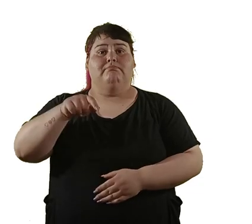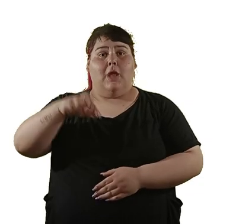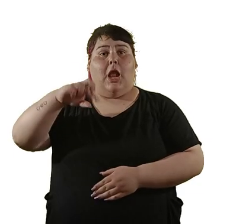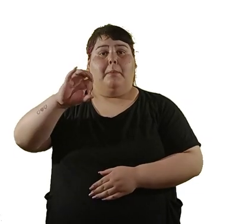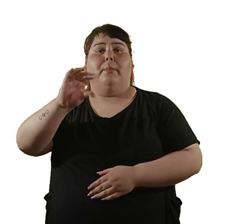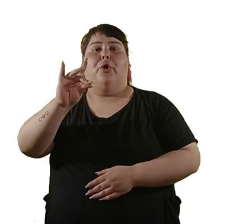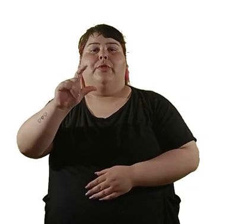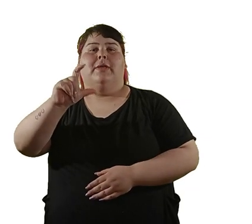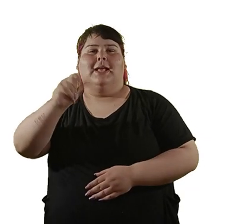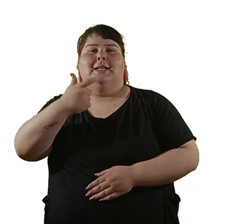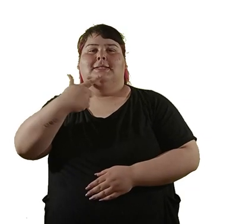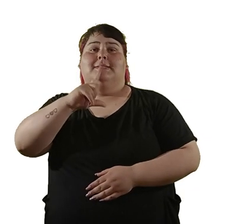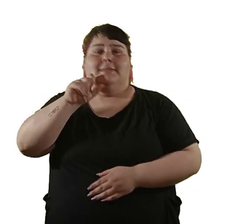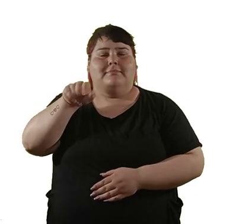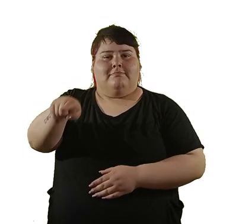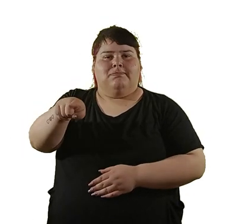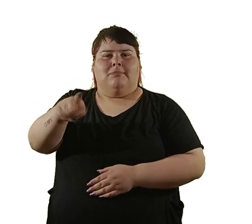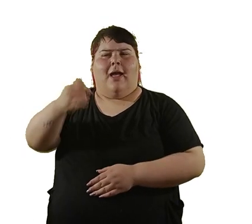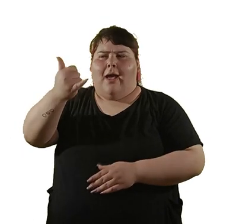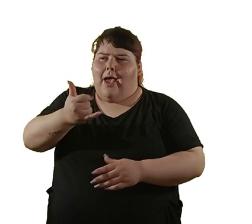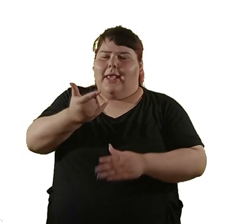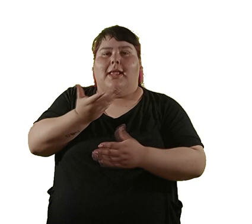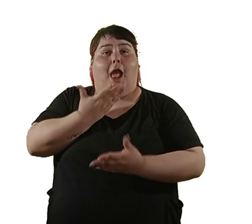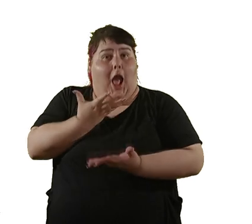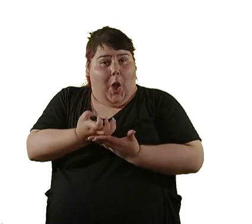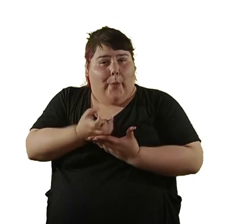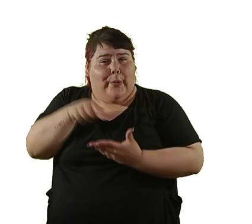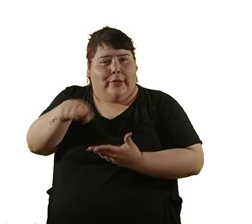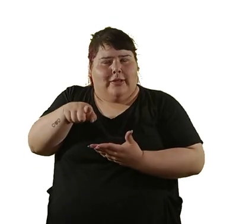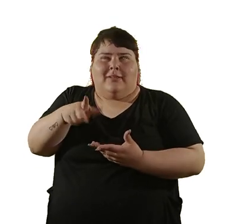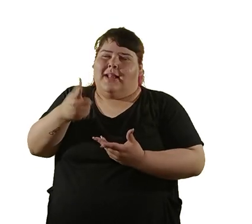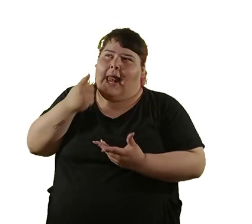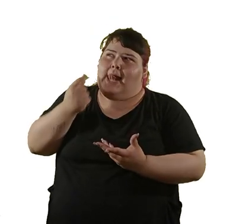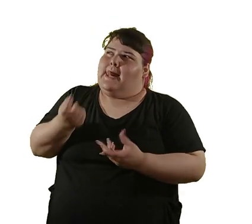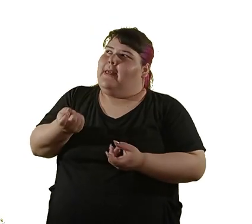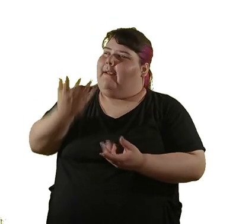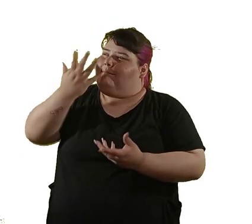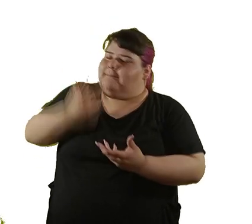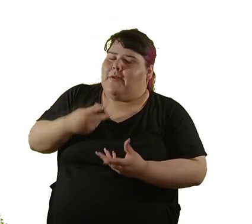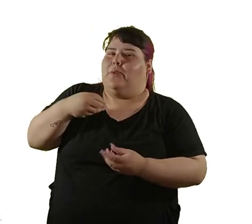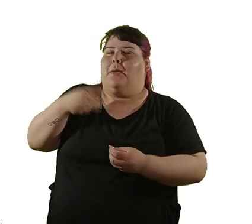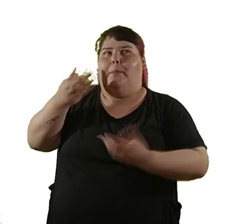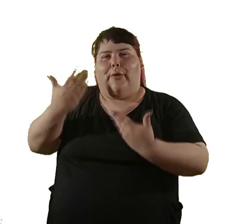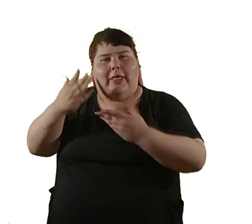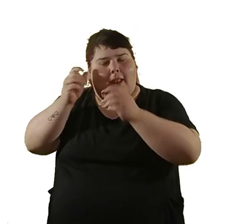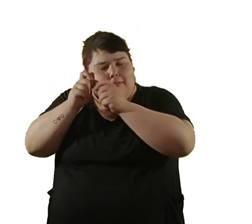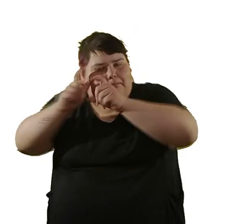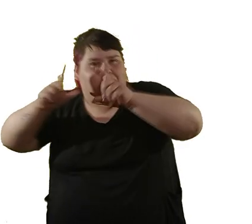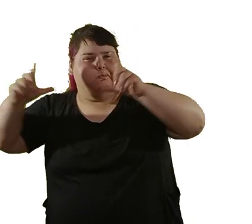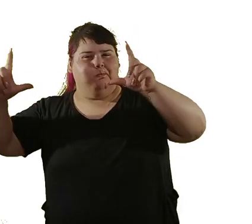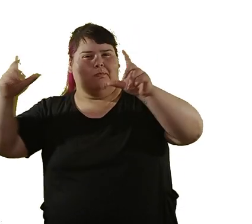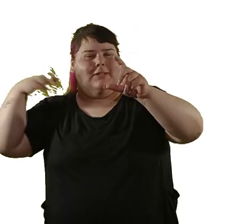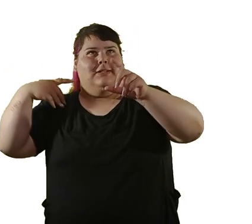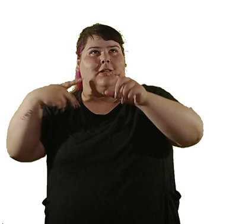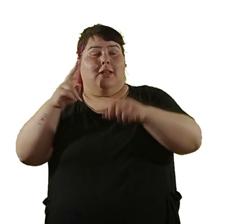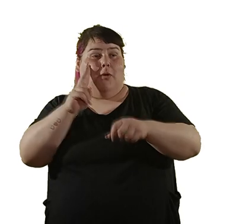En particular el podcast, creo que tiene, el podcast tiene una, algo que a mí me encanta, que es la posibilidad de imaginar. No